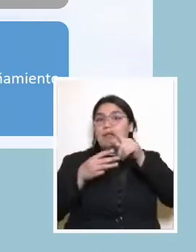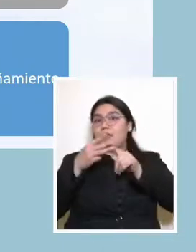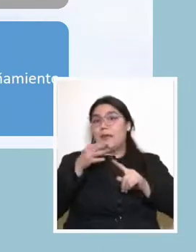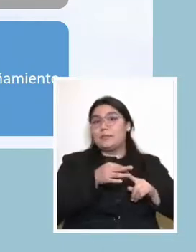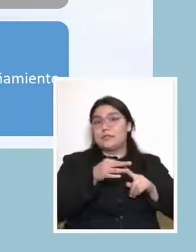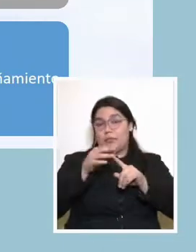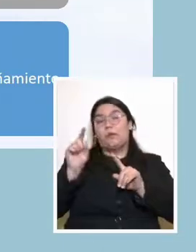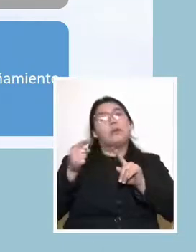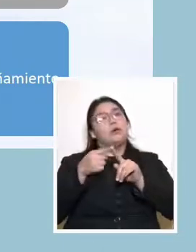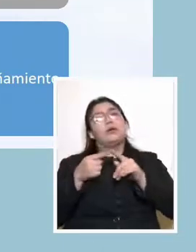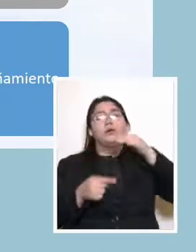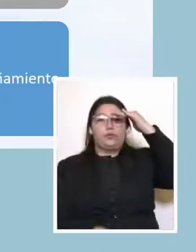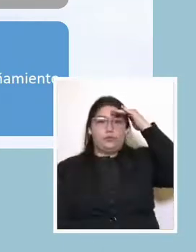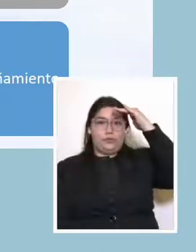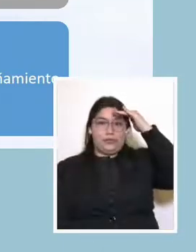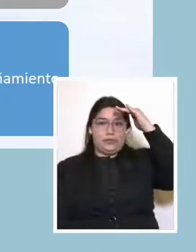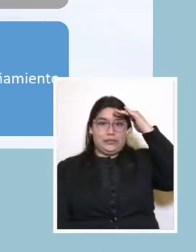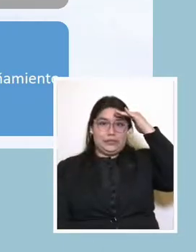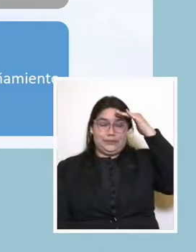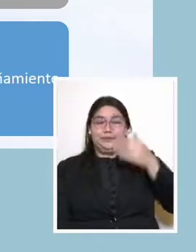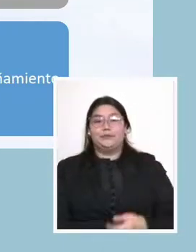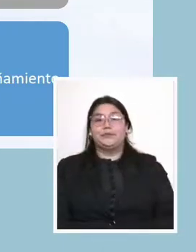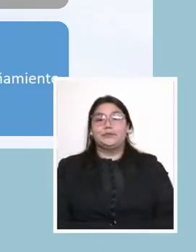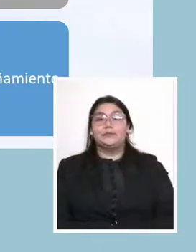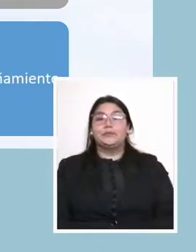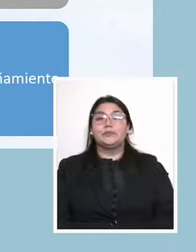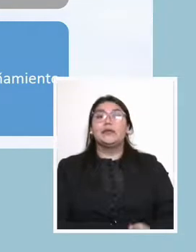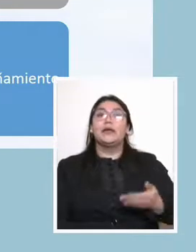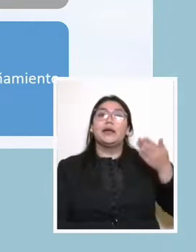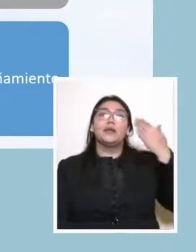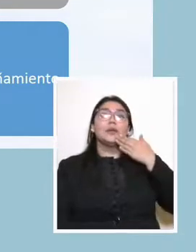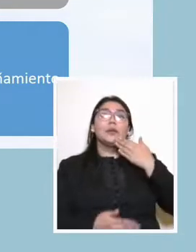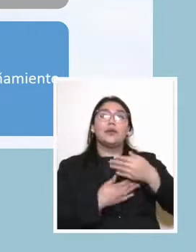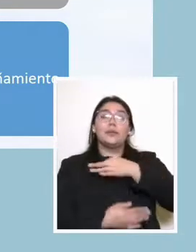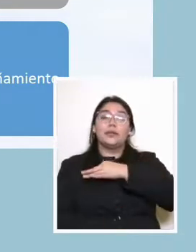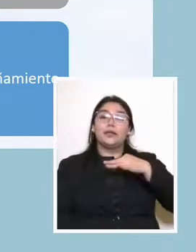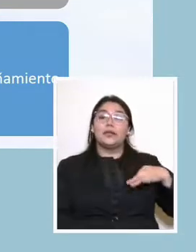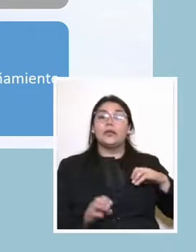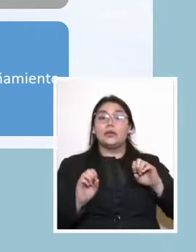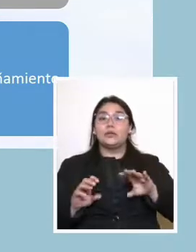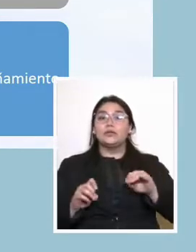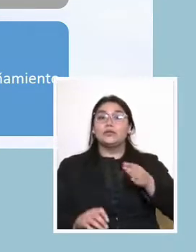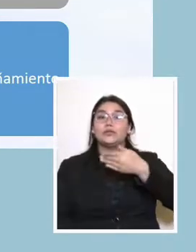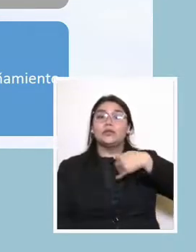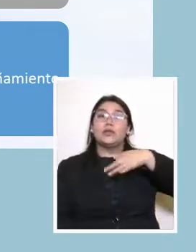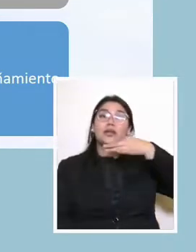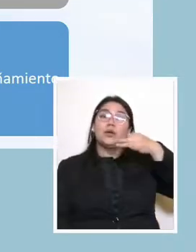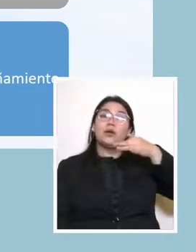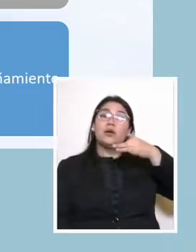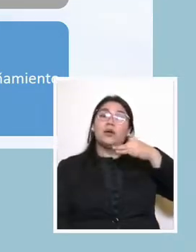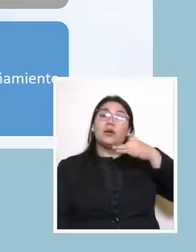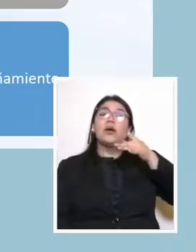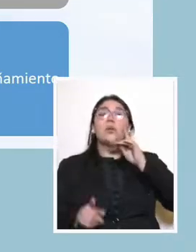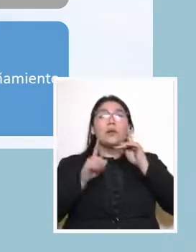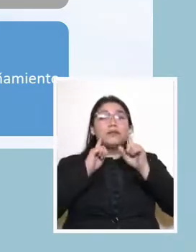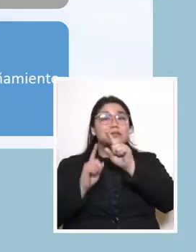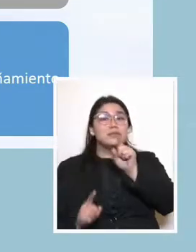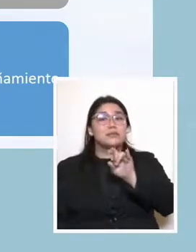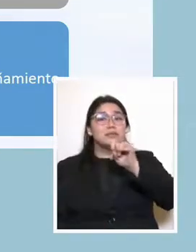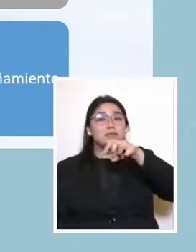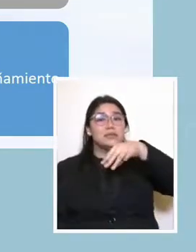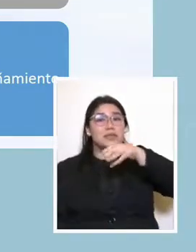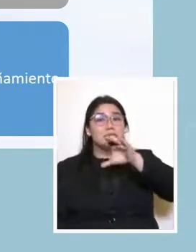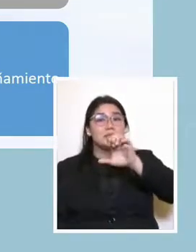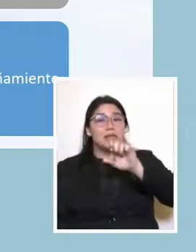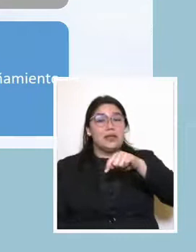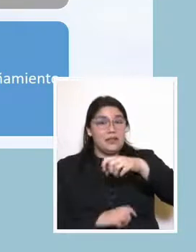confianza. Mucho del debate que se dio ahora, cuando como Ministerio de Educación solicitamos la suspensión del CIMSE, al menos durante el año